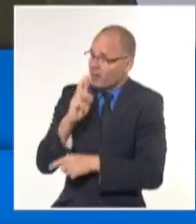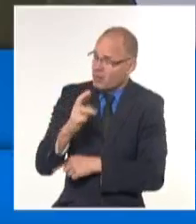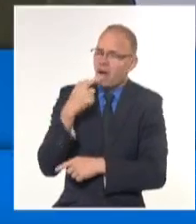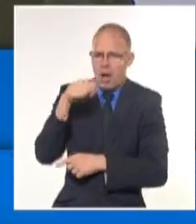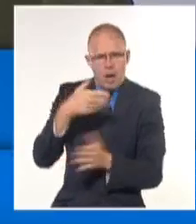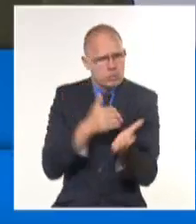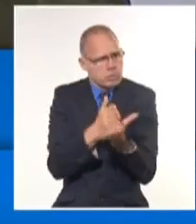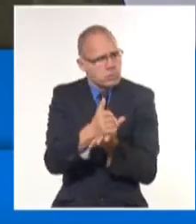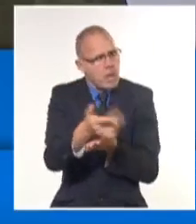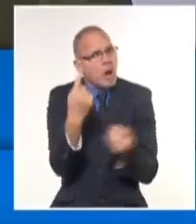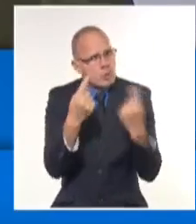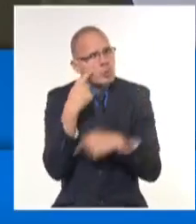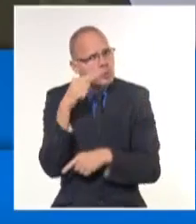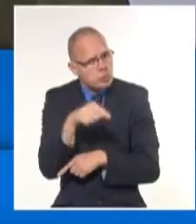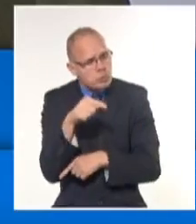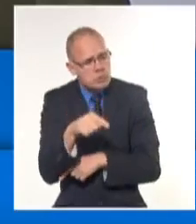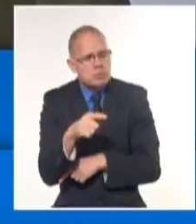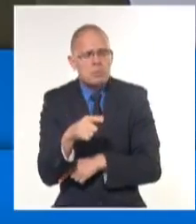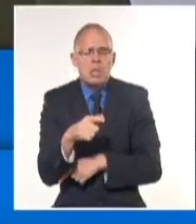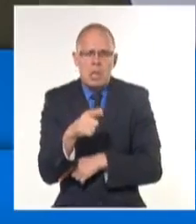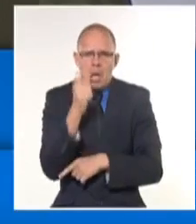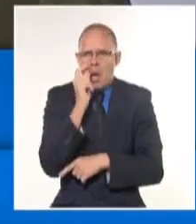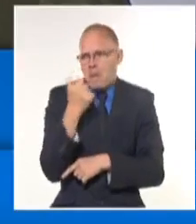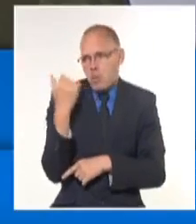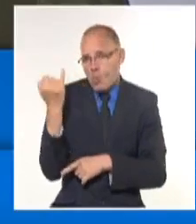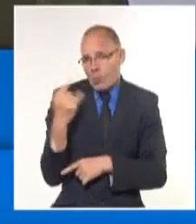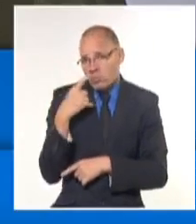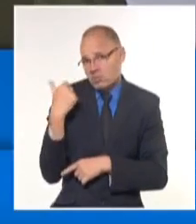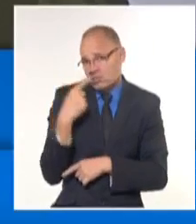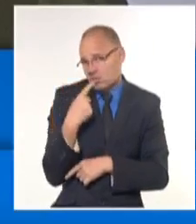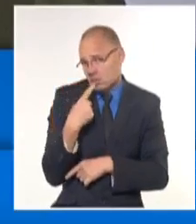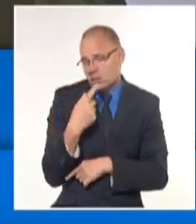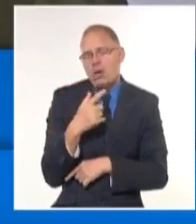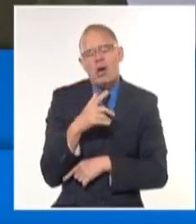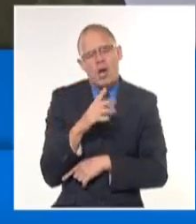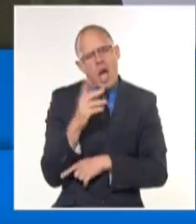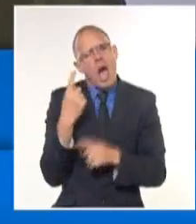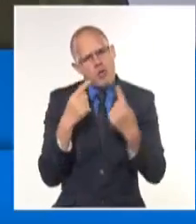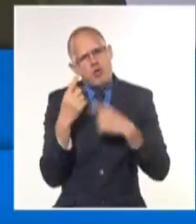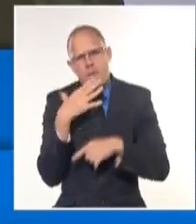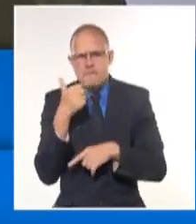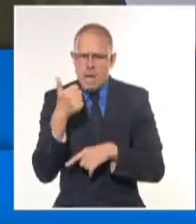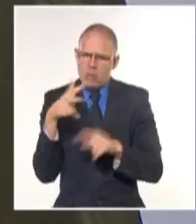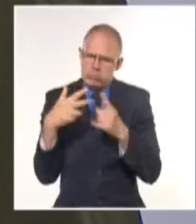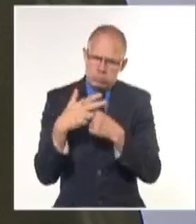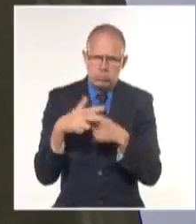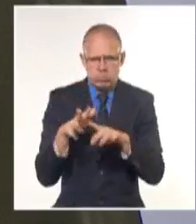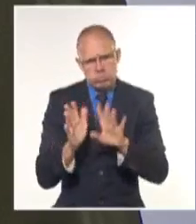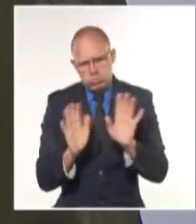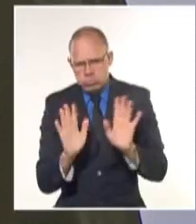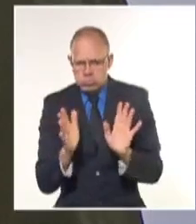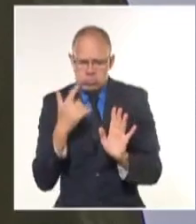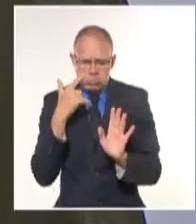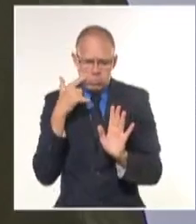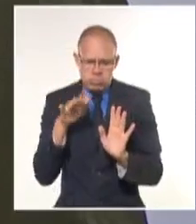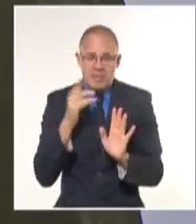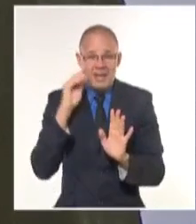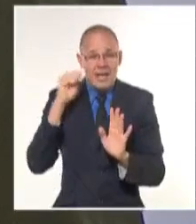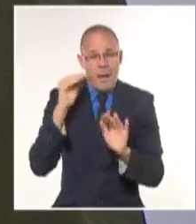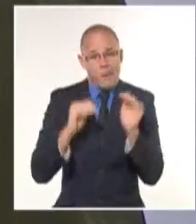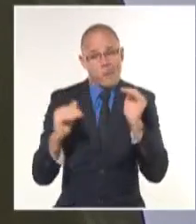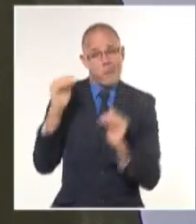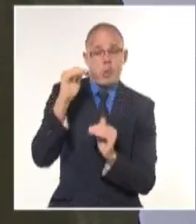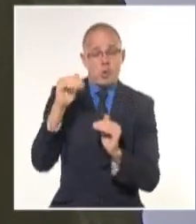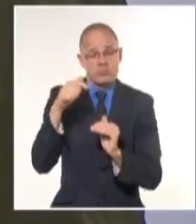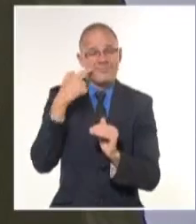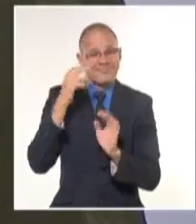que realmente, como estaba diciendo el fiscal, incluso a la más alta de dirección del país,